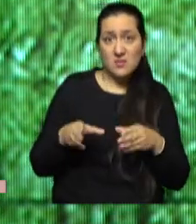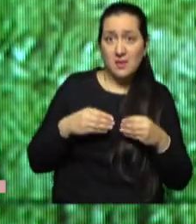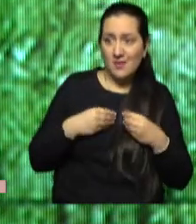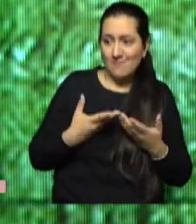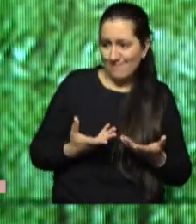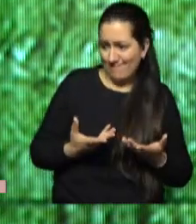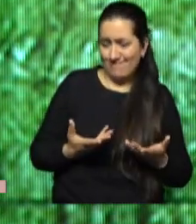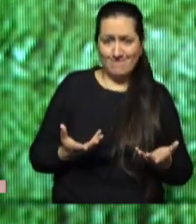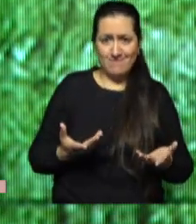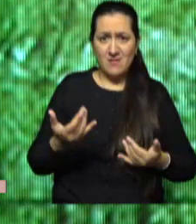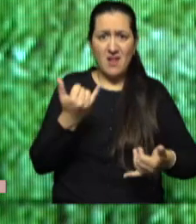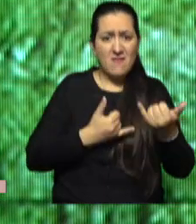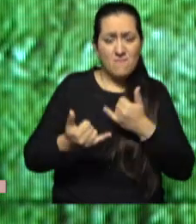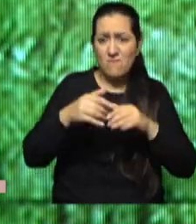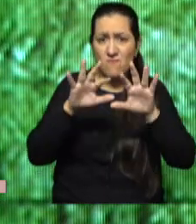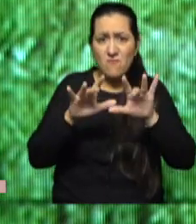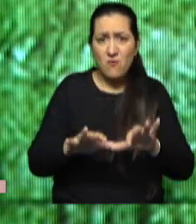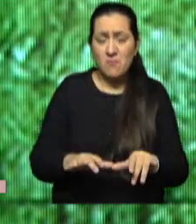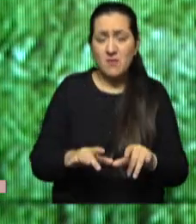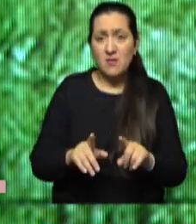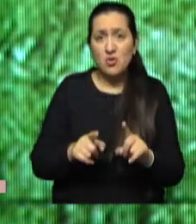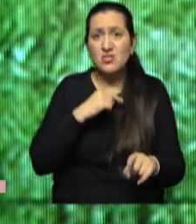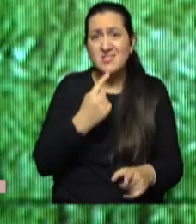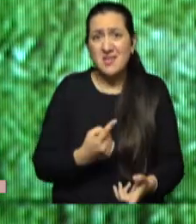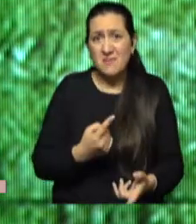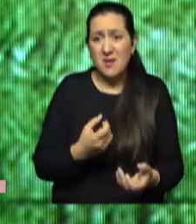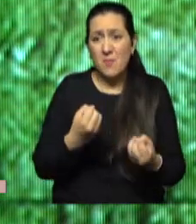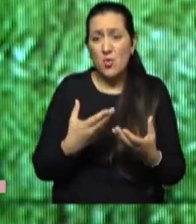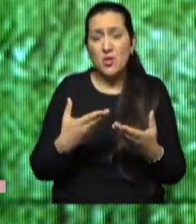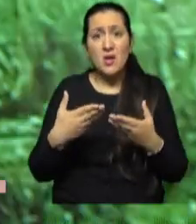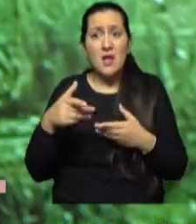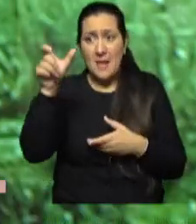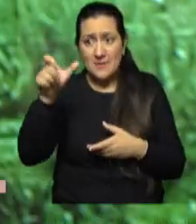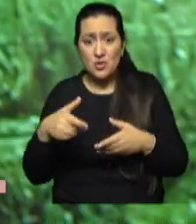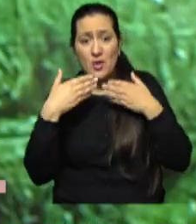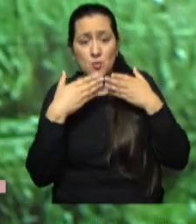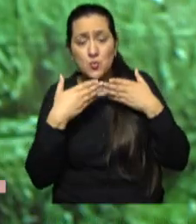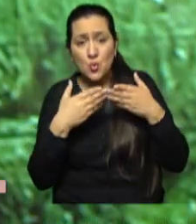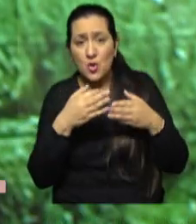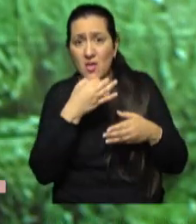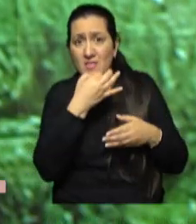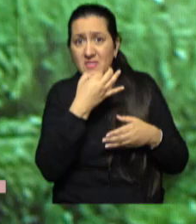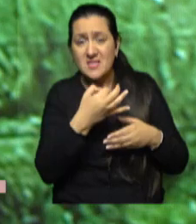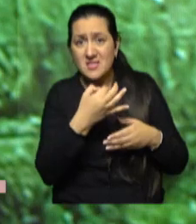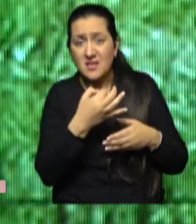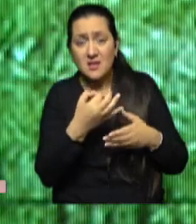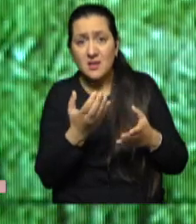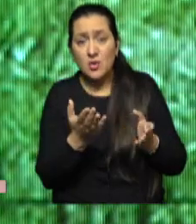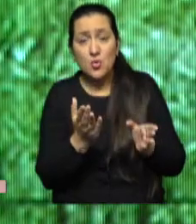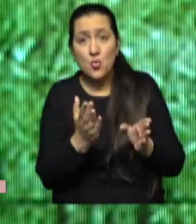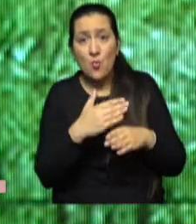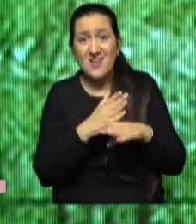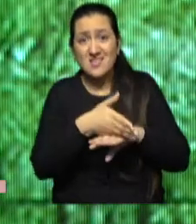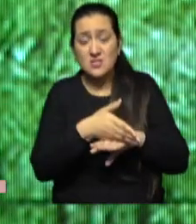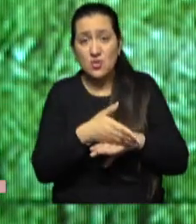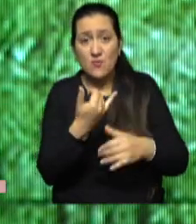el informe yo creo Es invalida por el propio hecho de que el consultor dice no y ahí dice que no es colono que no son colono yo creo